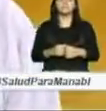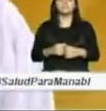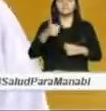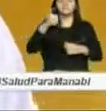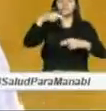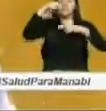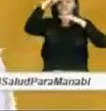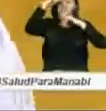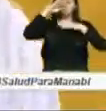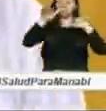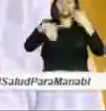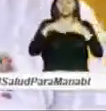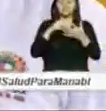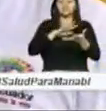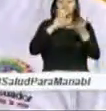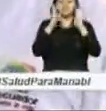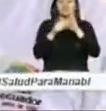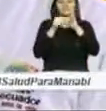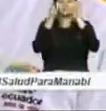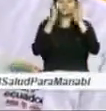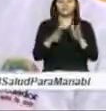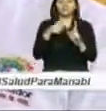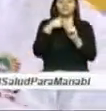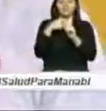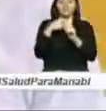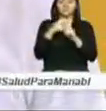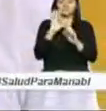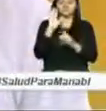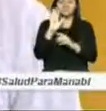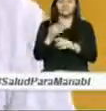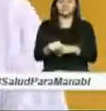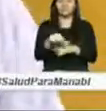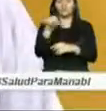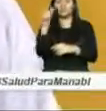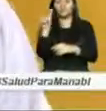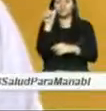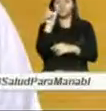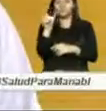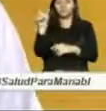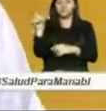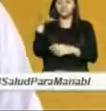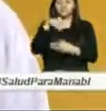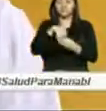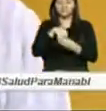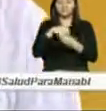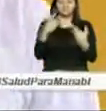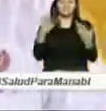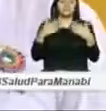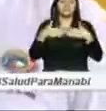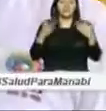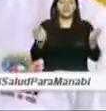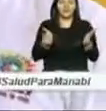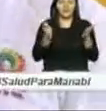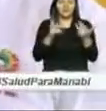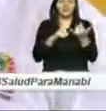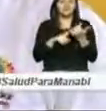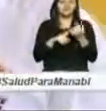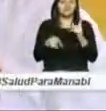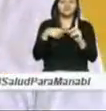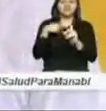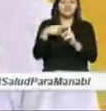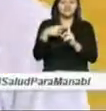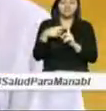todos los días de la Revolución Ciudadana. Mientras otros intentan por todos los medios quitarnos la alegría, quitarnos el optimismo,